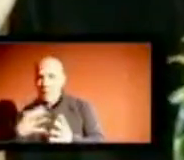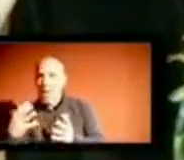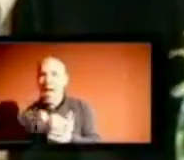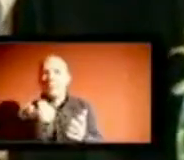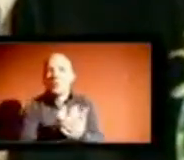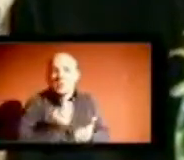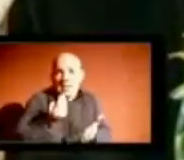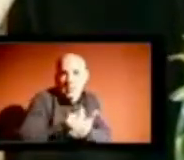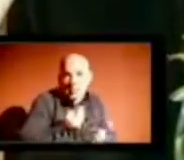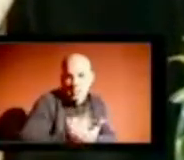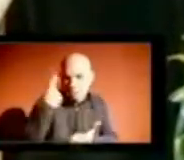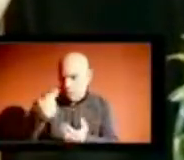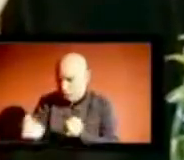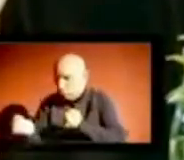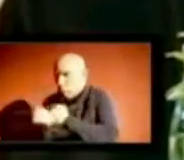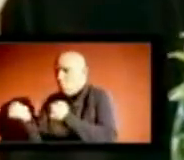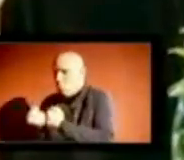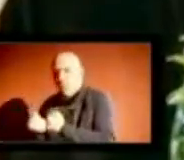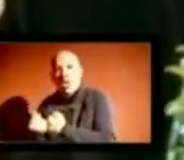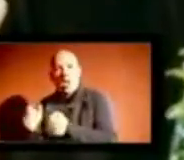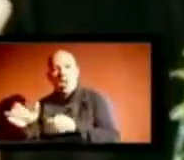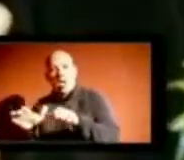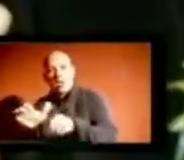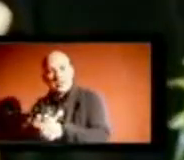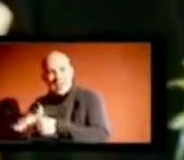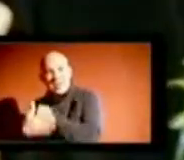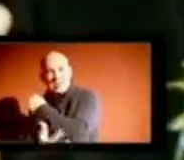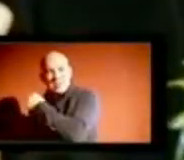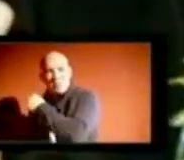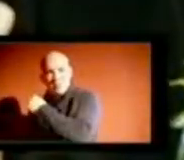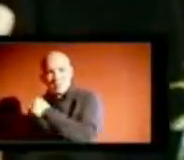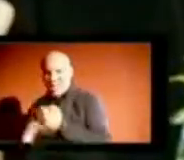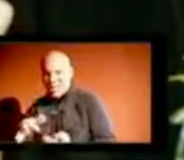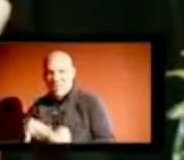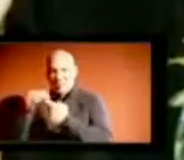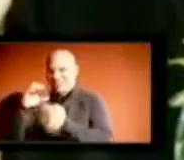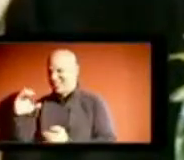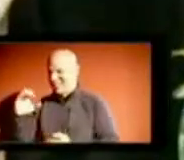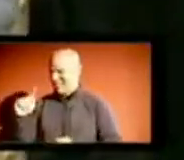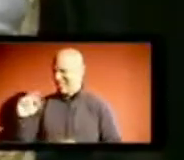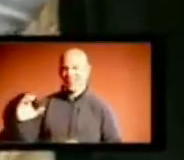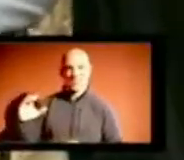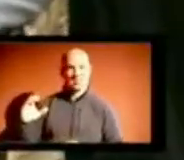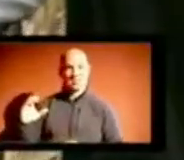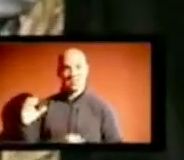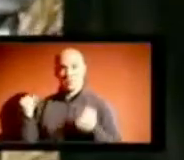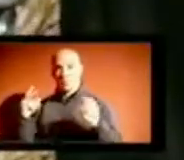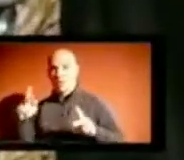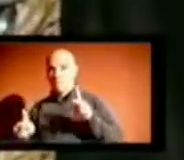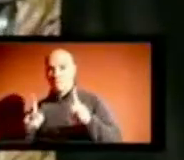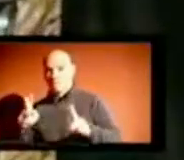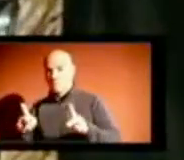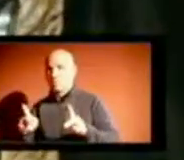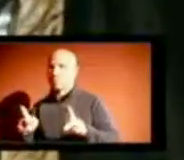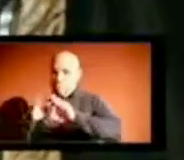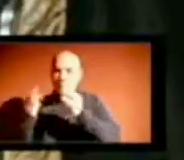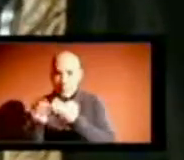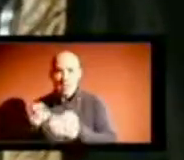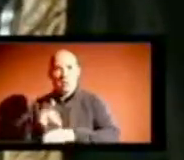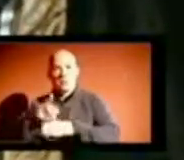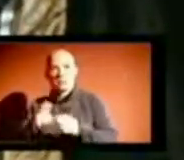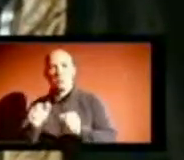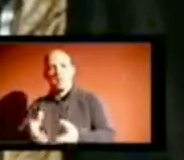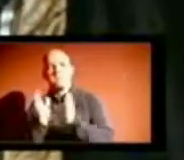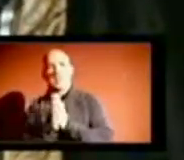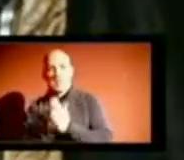y poderlos ayudar, particularmente con el CTC, que entendemos que gran parte de las familias puertorriqueñas van a poder solicitar el